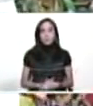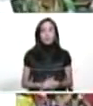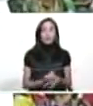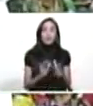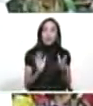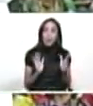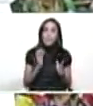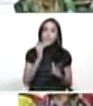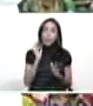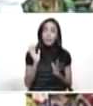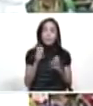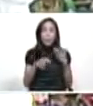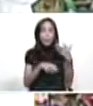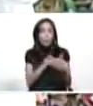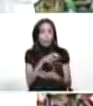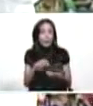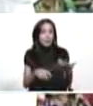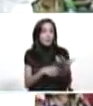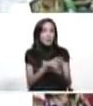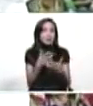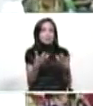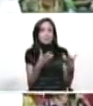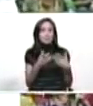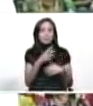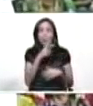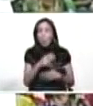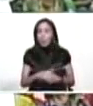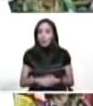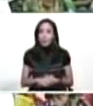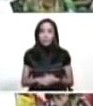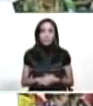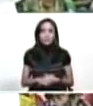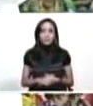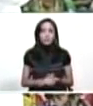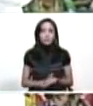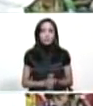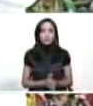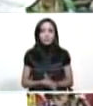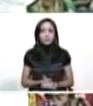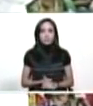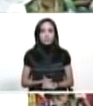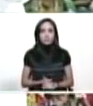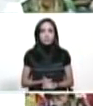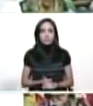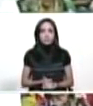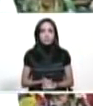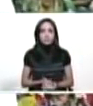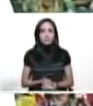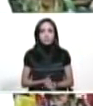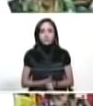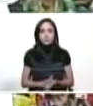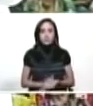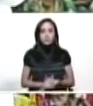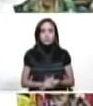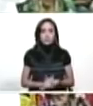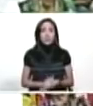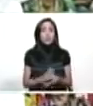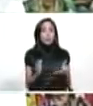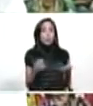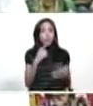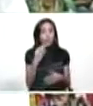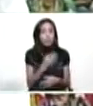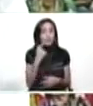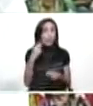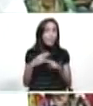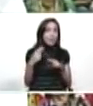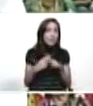ocurrieran hechos graves y ustedes vieran el peligro